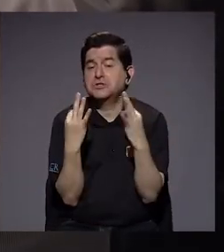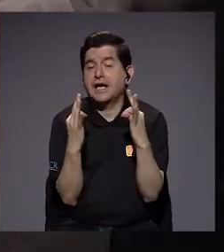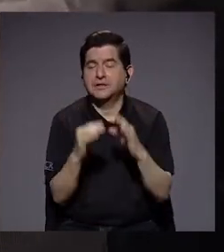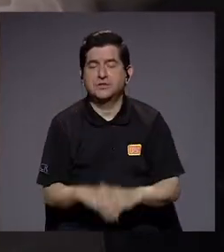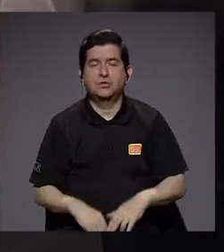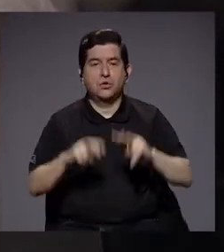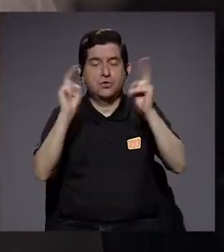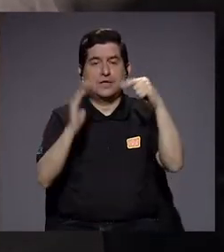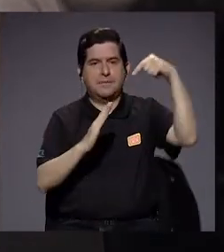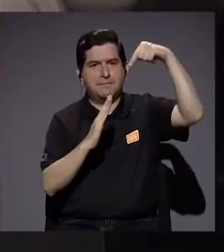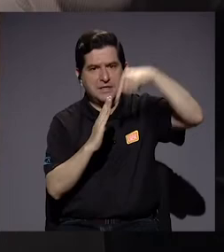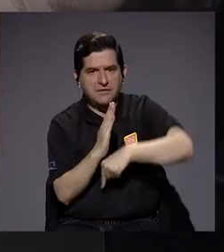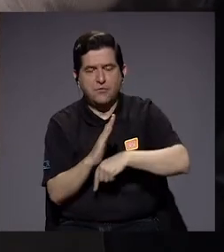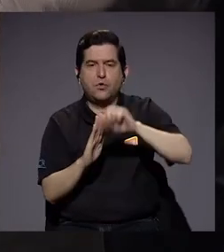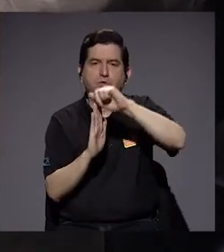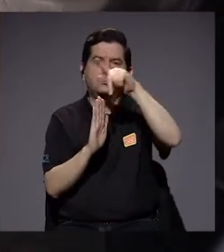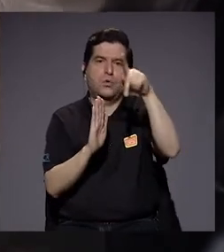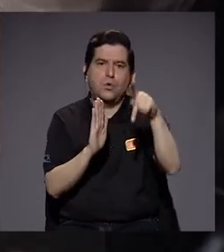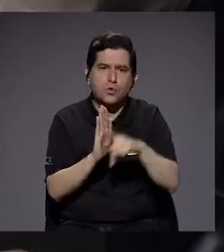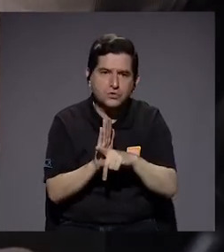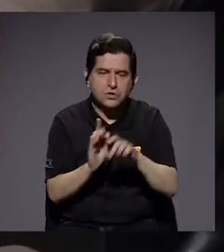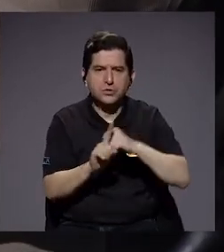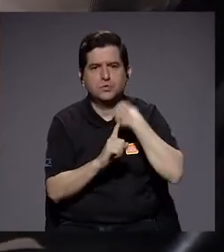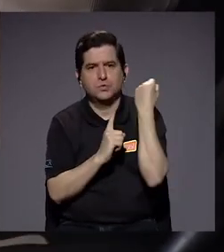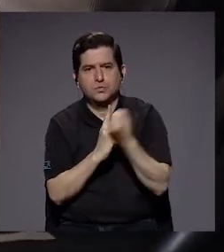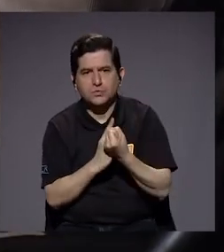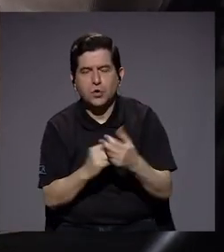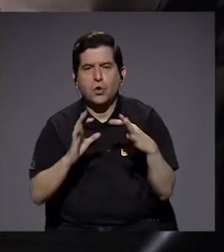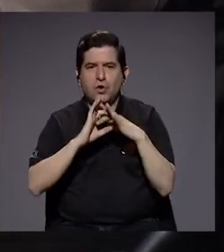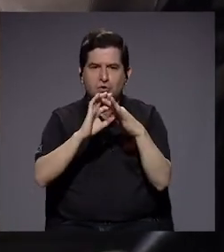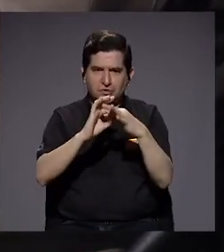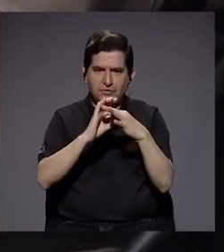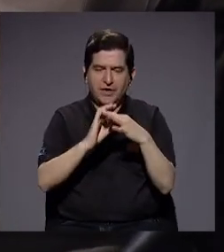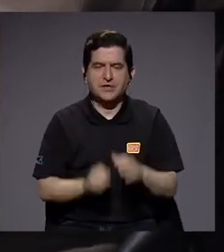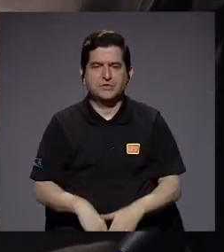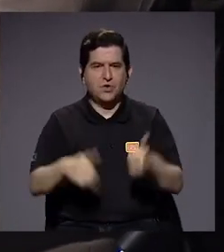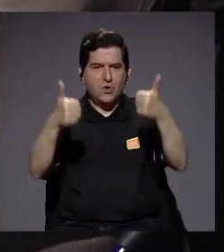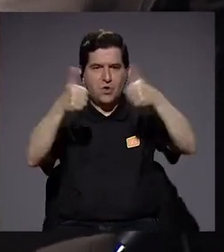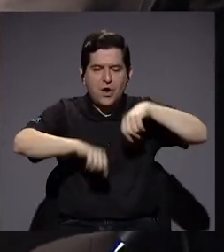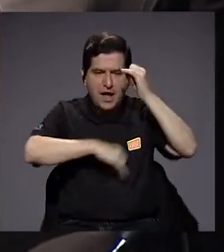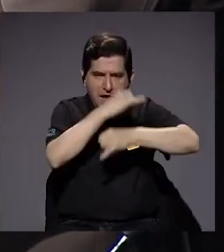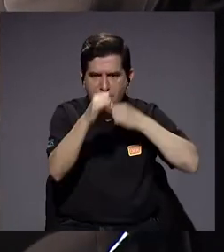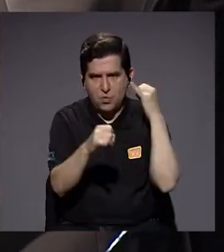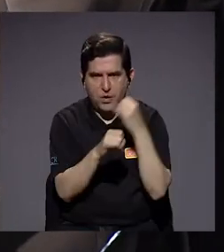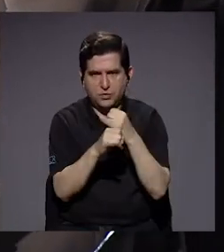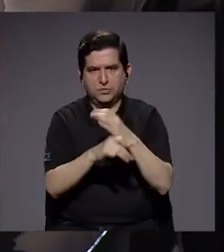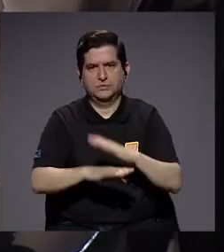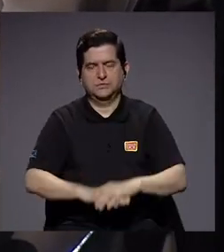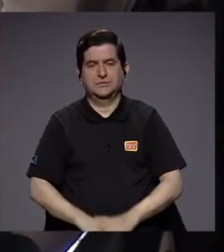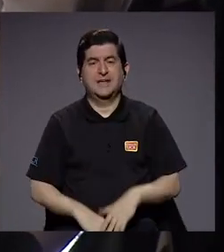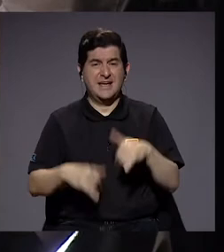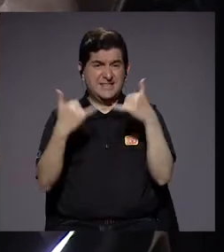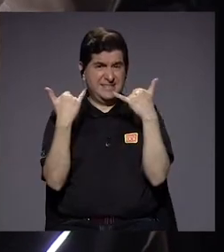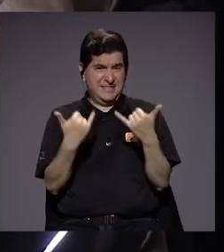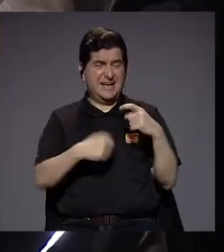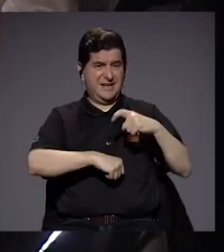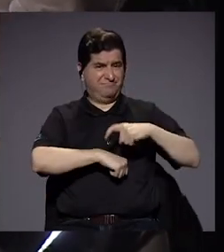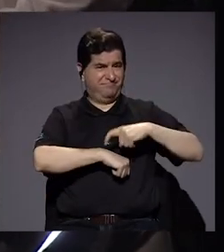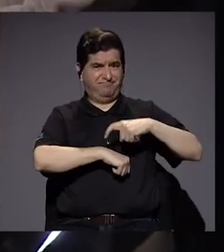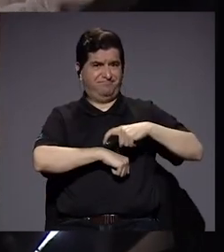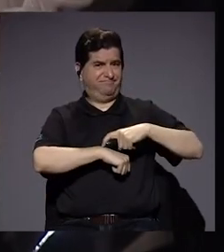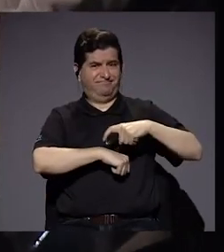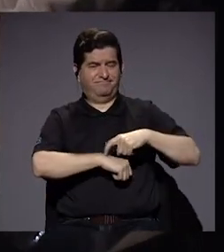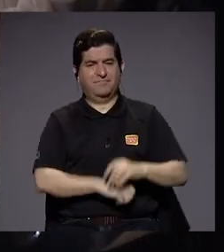relacionados con tratados internacionales. Entonces, ya en este momento, ya el proyecto Pagar ya no, pues, no tiene